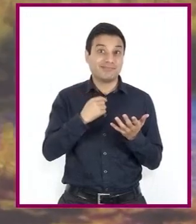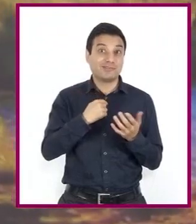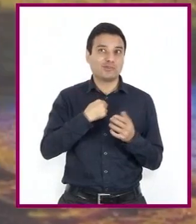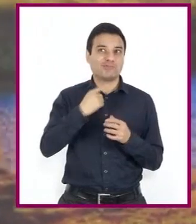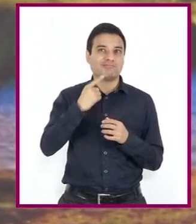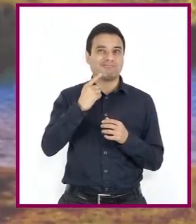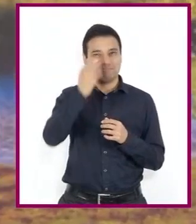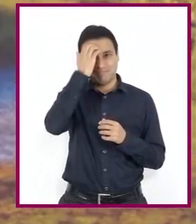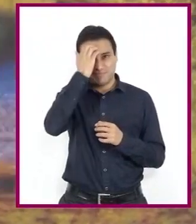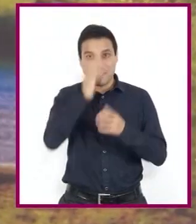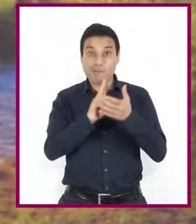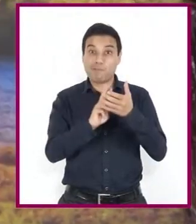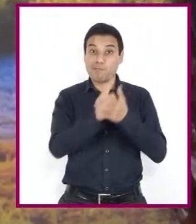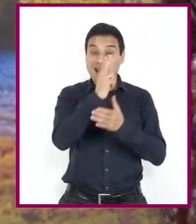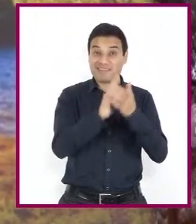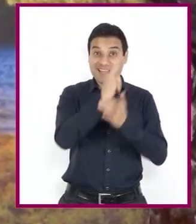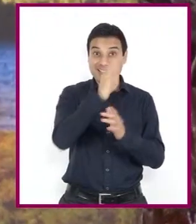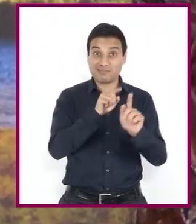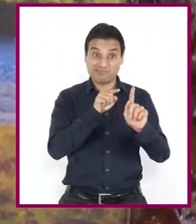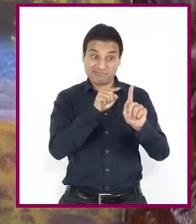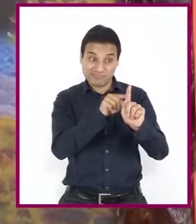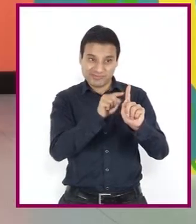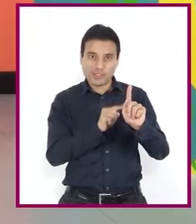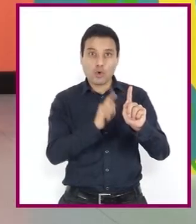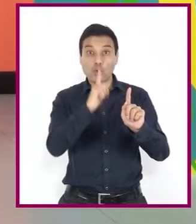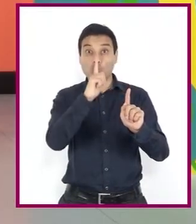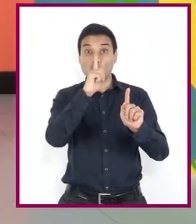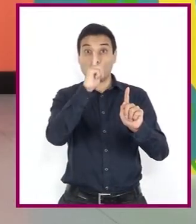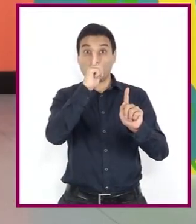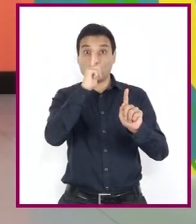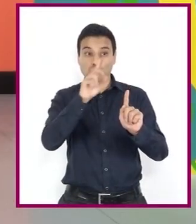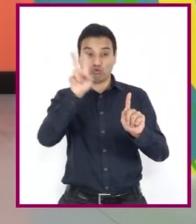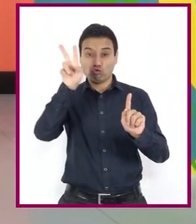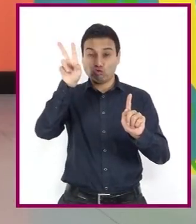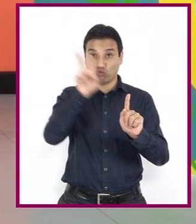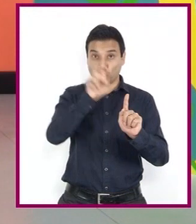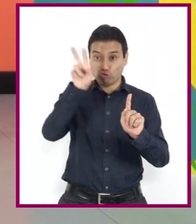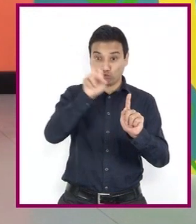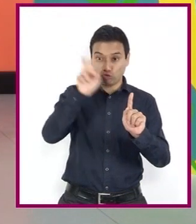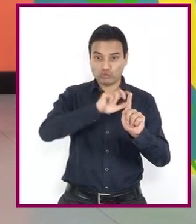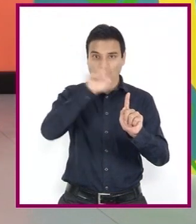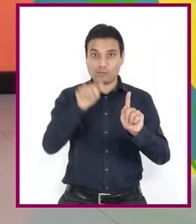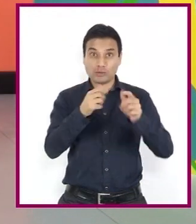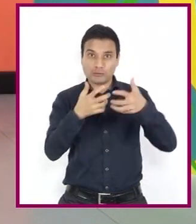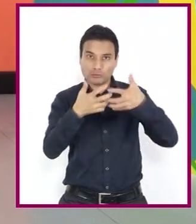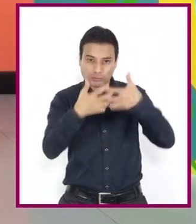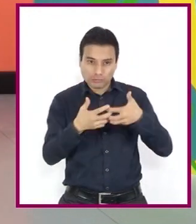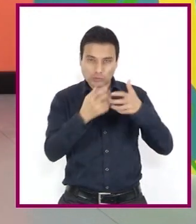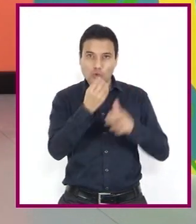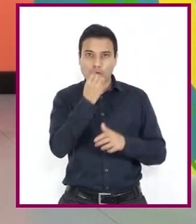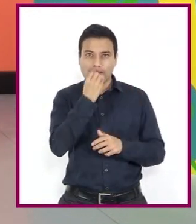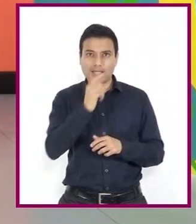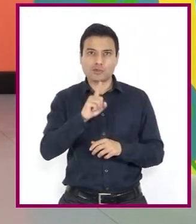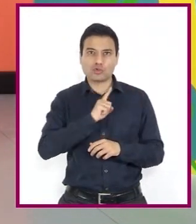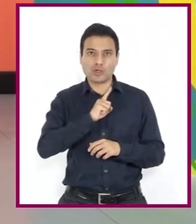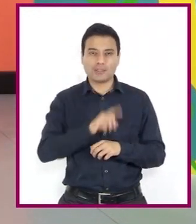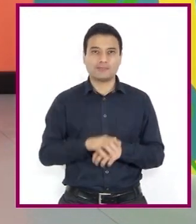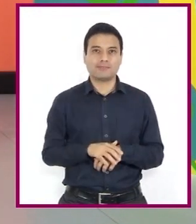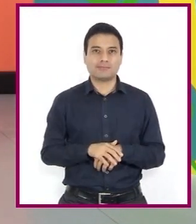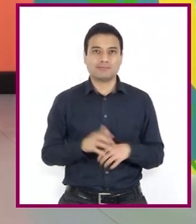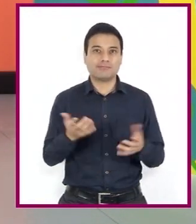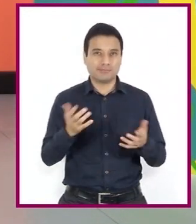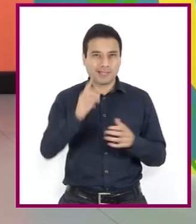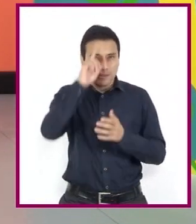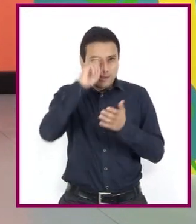las plantas son la base de las cadenas alimentarias. Y hablando de ellas, quizá por ahí puede estar escondido